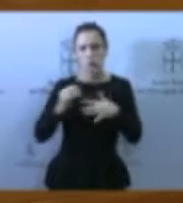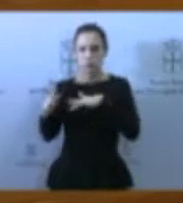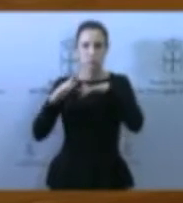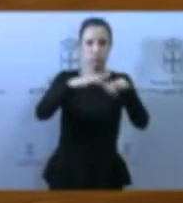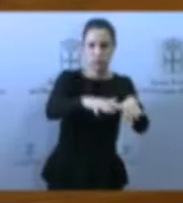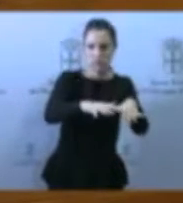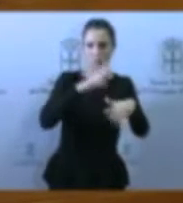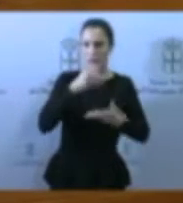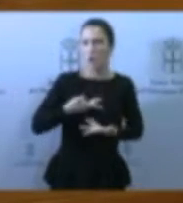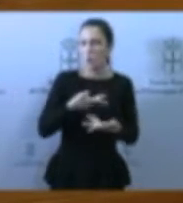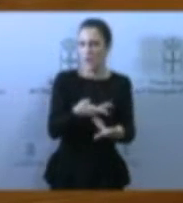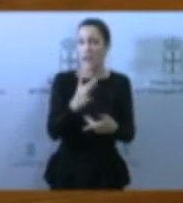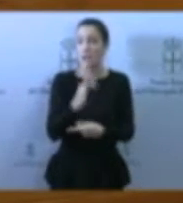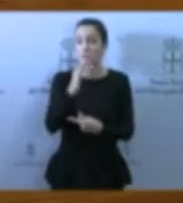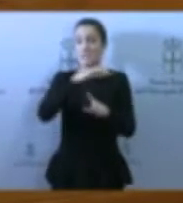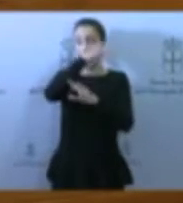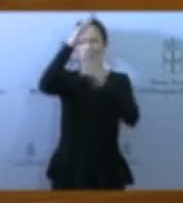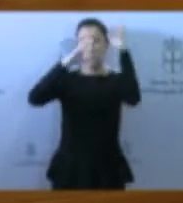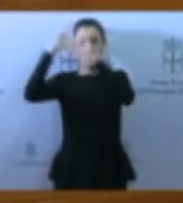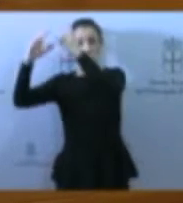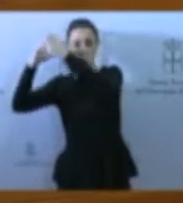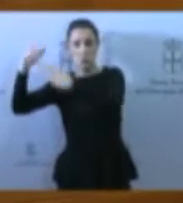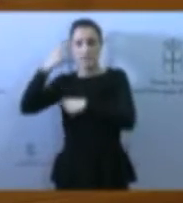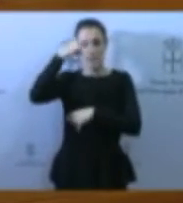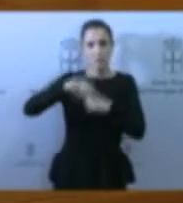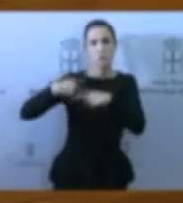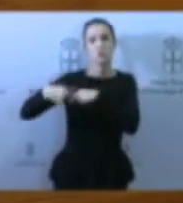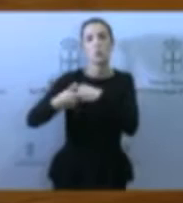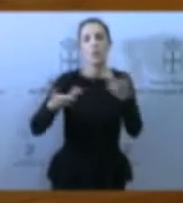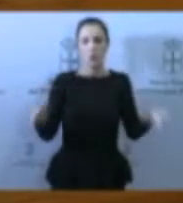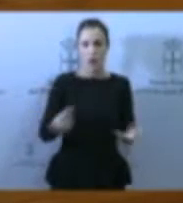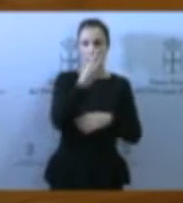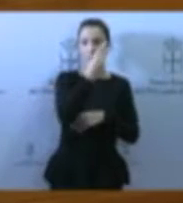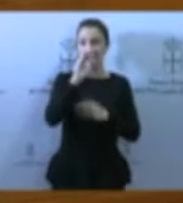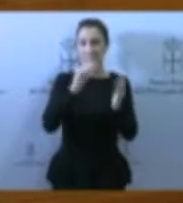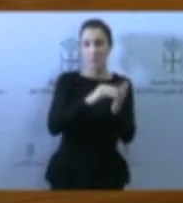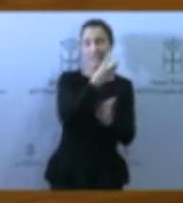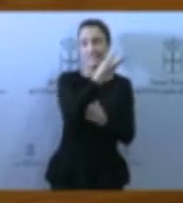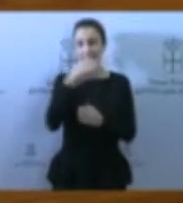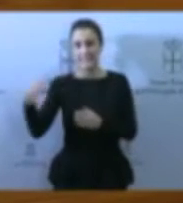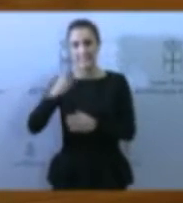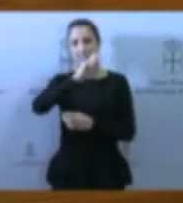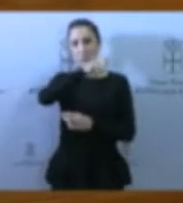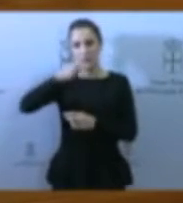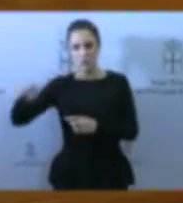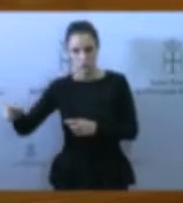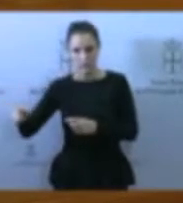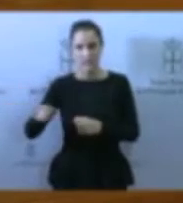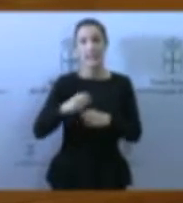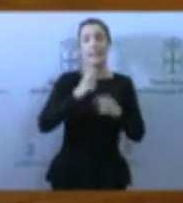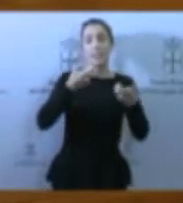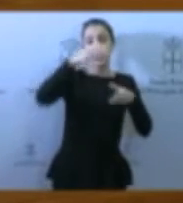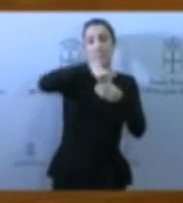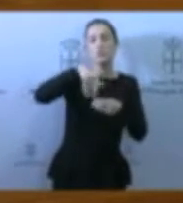tuvo las consecuencias que conocemos. Unas 20.300 personas de 901 localidades sufrieron problemas